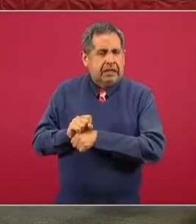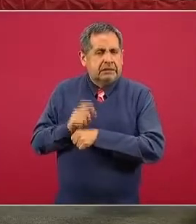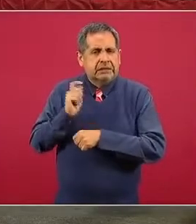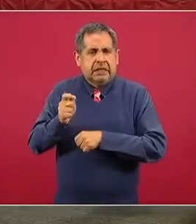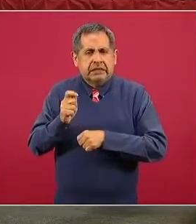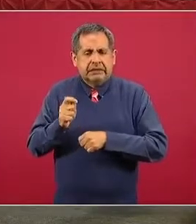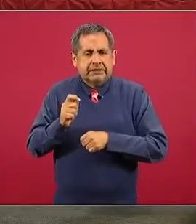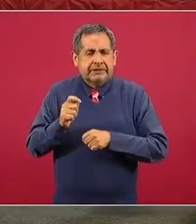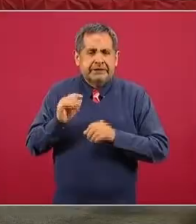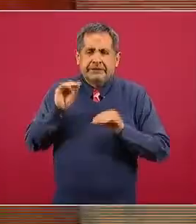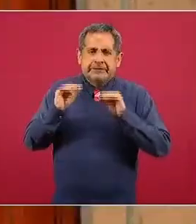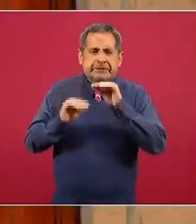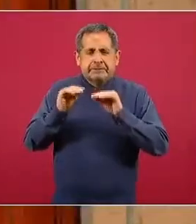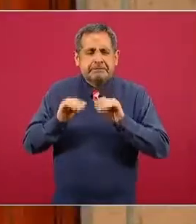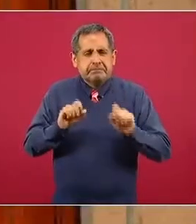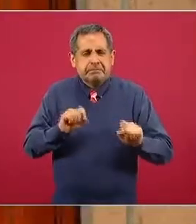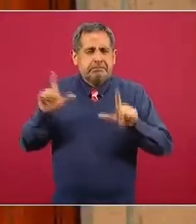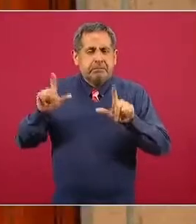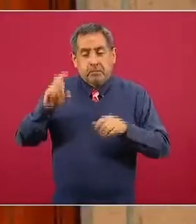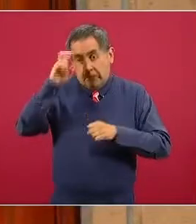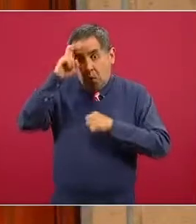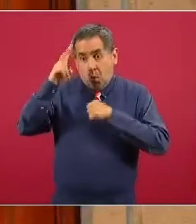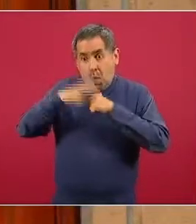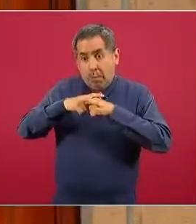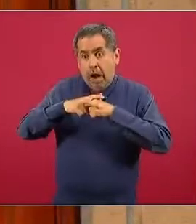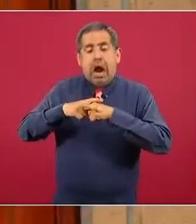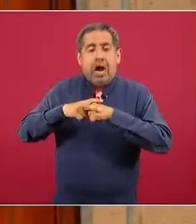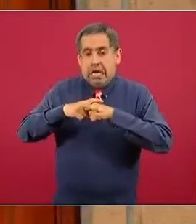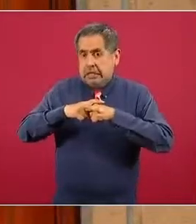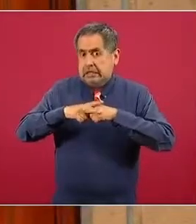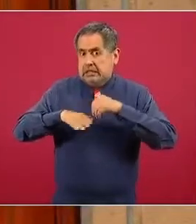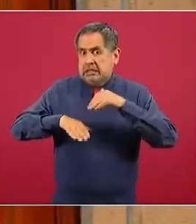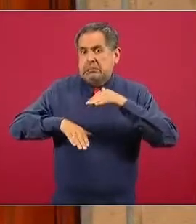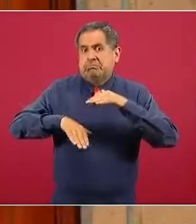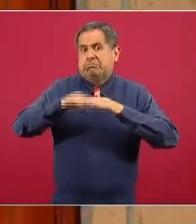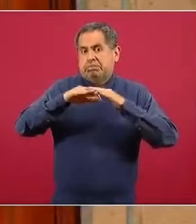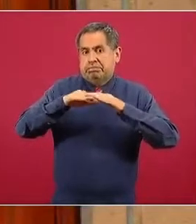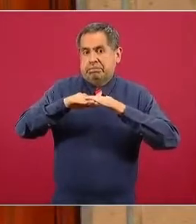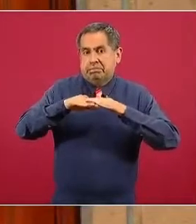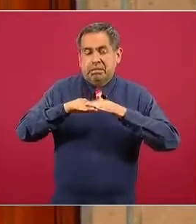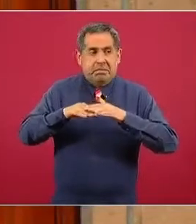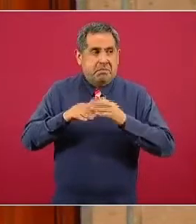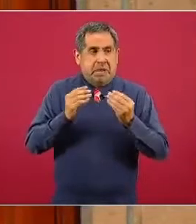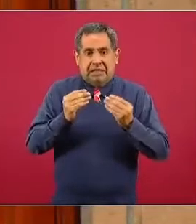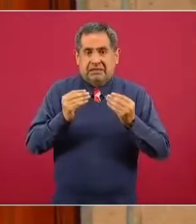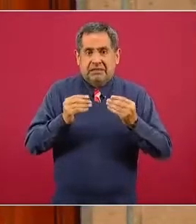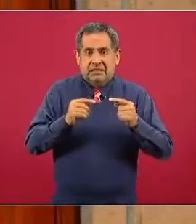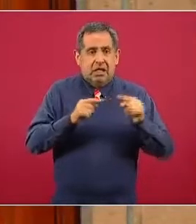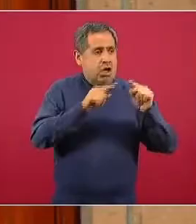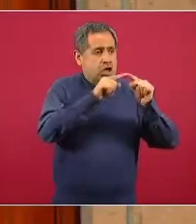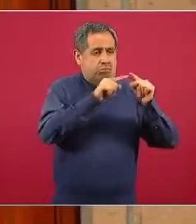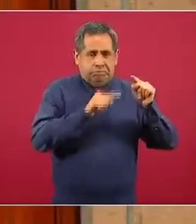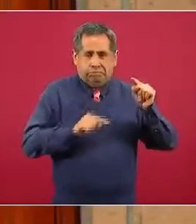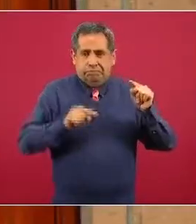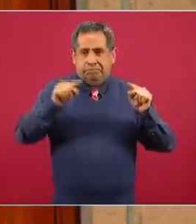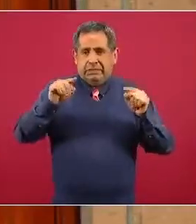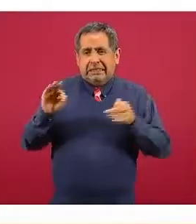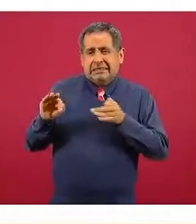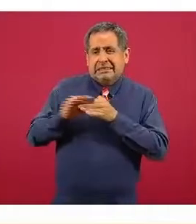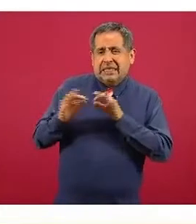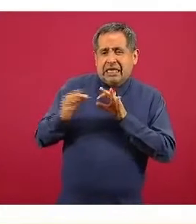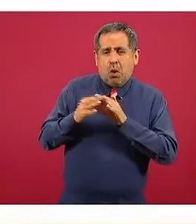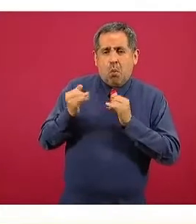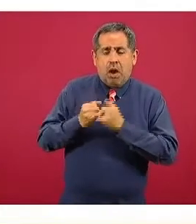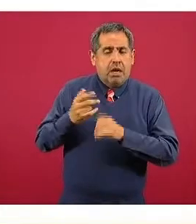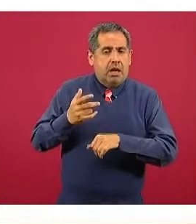esta gráfica, veíamos cómo Europa se acercaba a la intensidad de transmisión activa en relación a las Américas. Bueno, el día